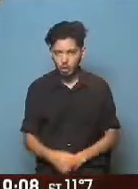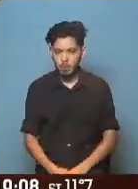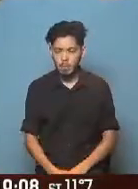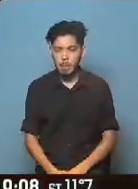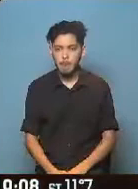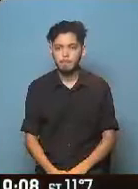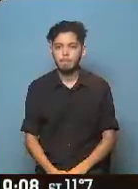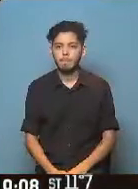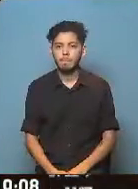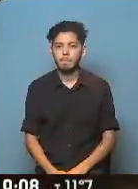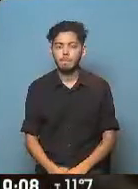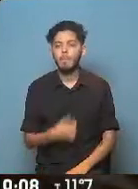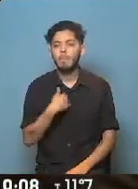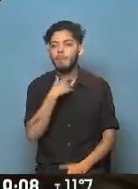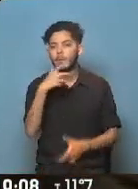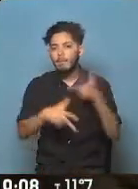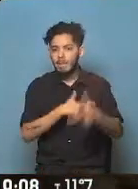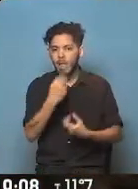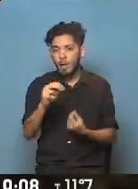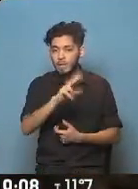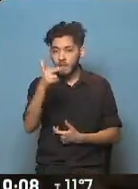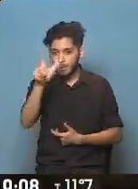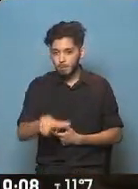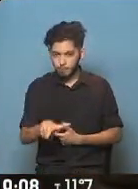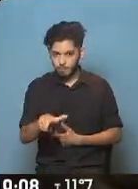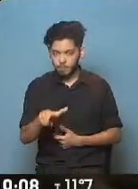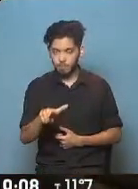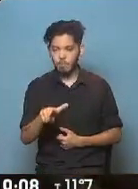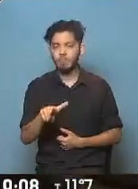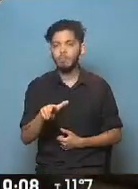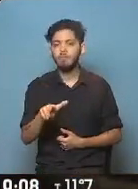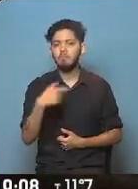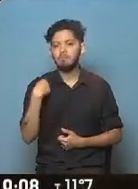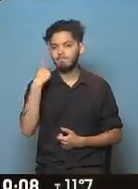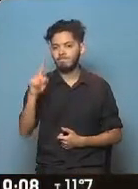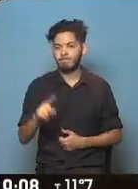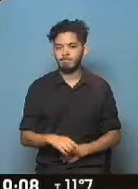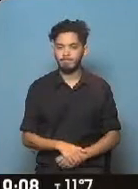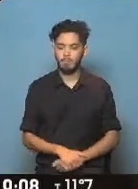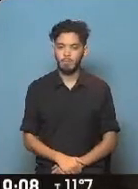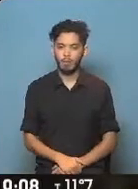Quiero decir que a esas 3 personas no las conocía,